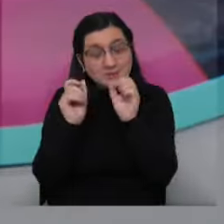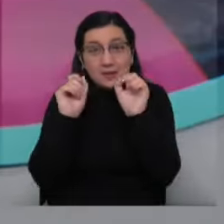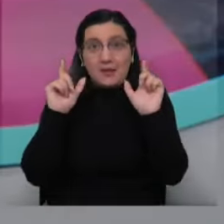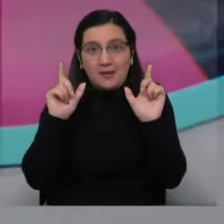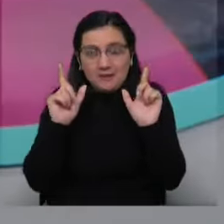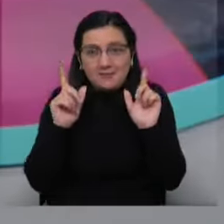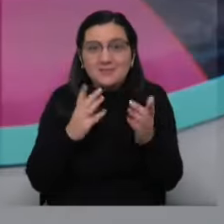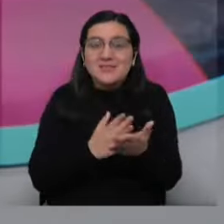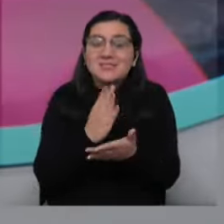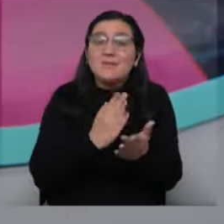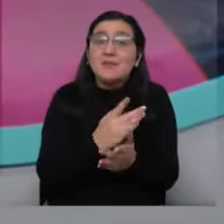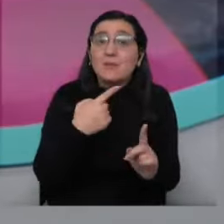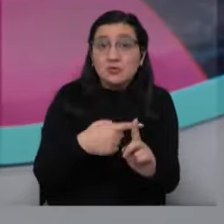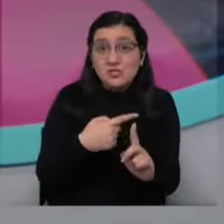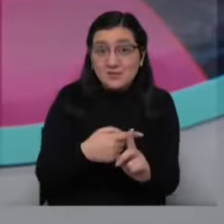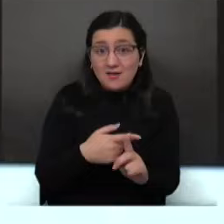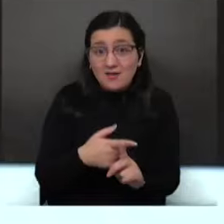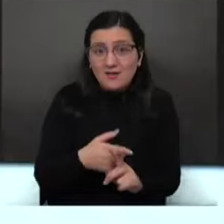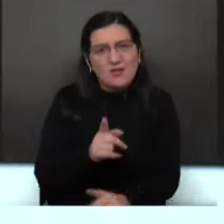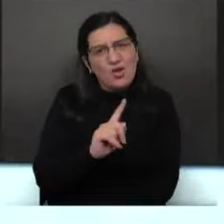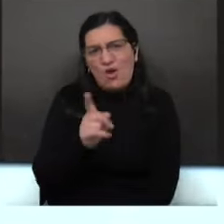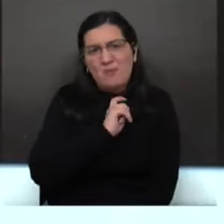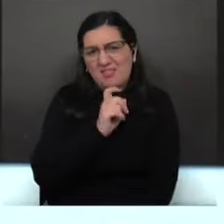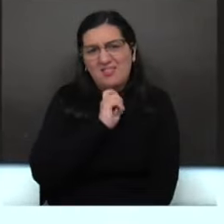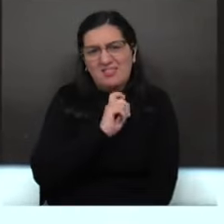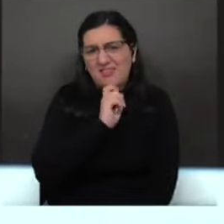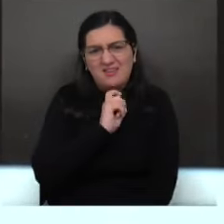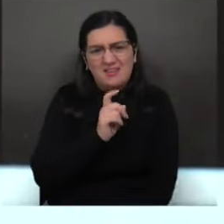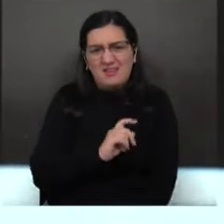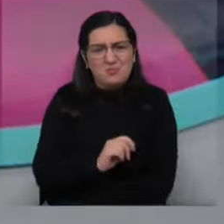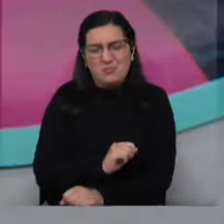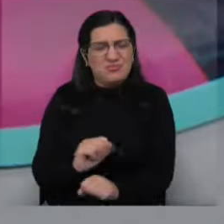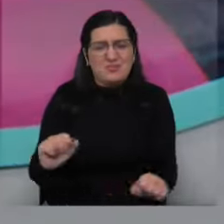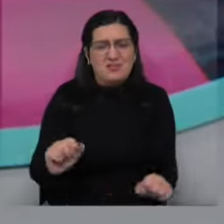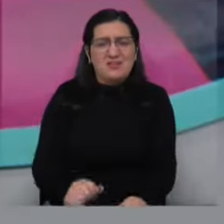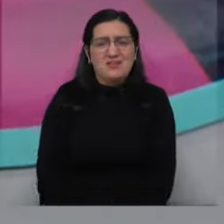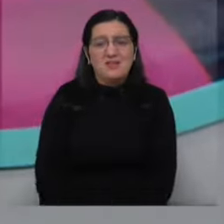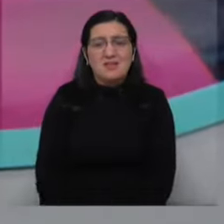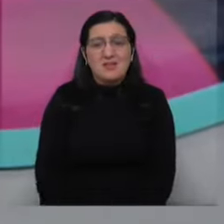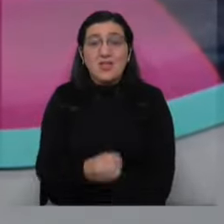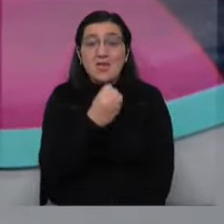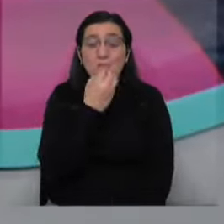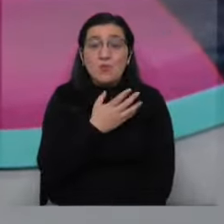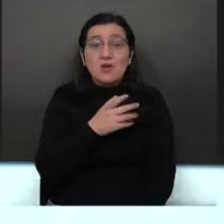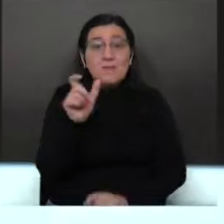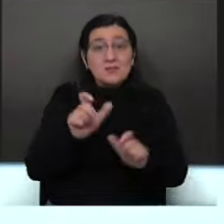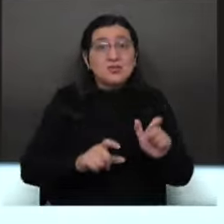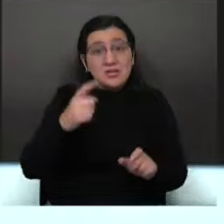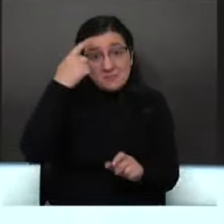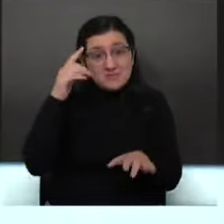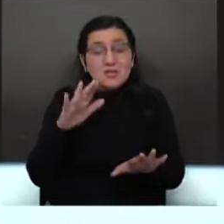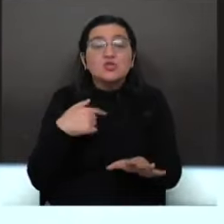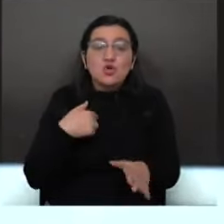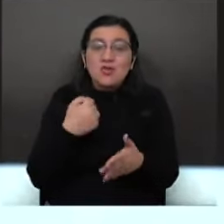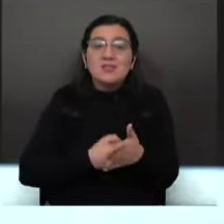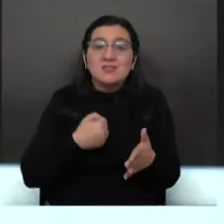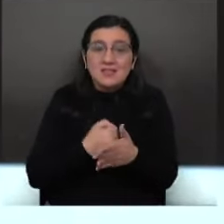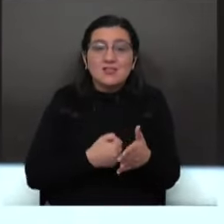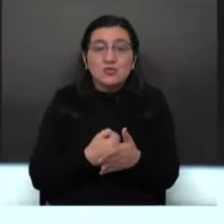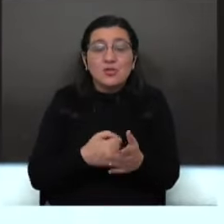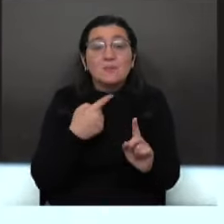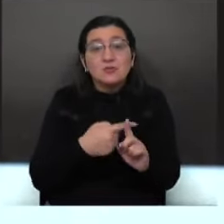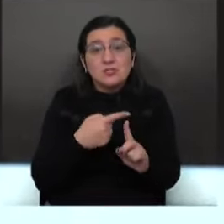el siempre el buen humor también es cierto No mentira eso es insostenible no pero qué bueno la gente que dice eso de un no no trato sí de tener siempre bu